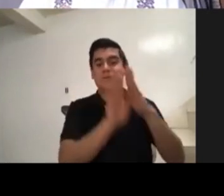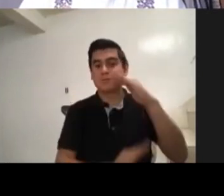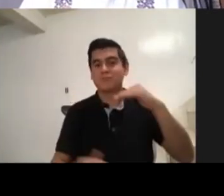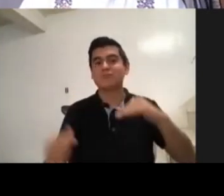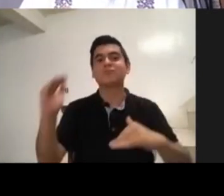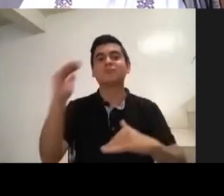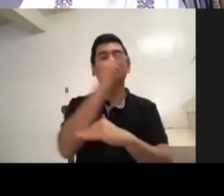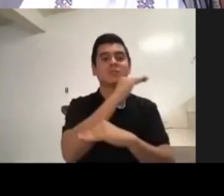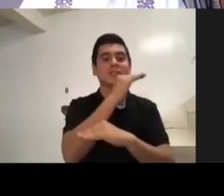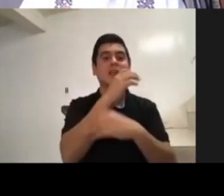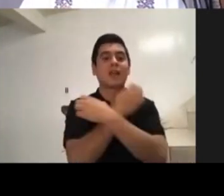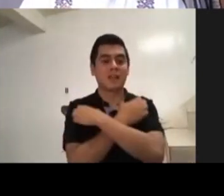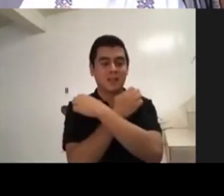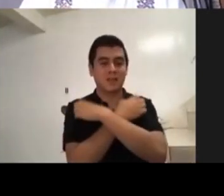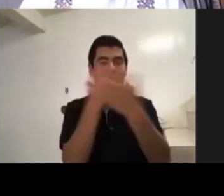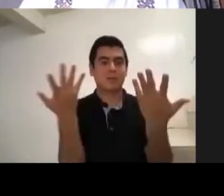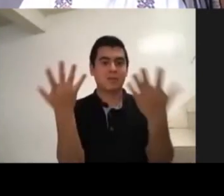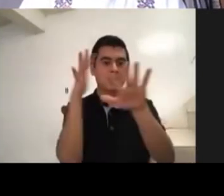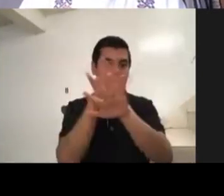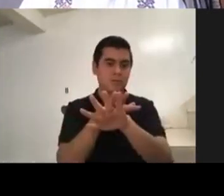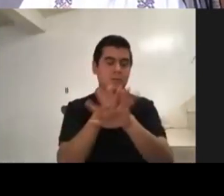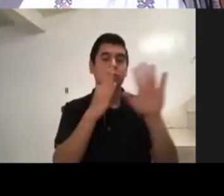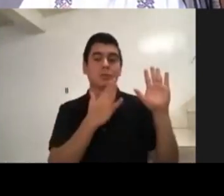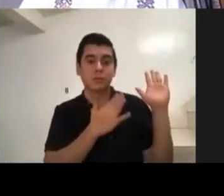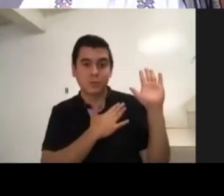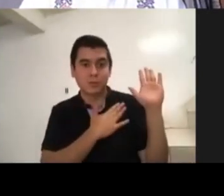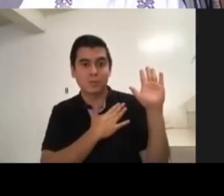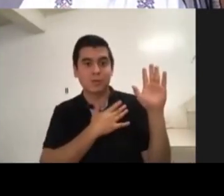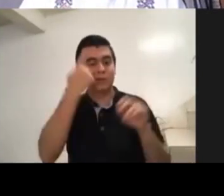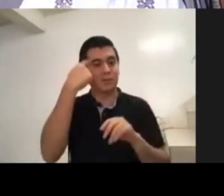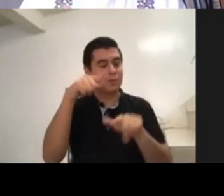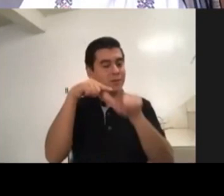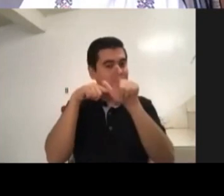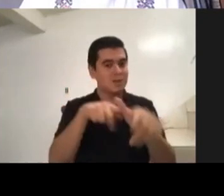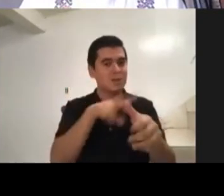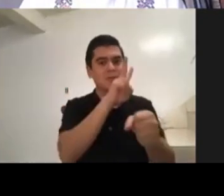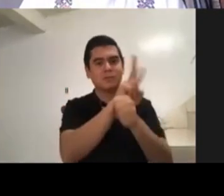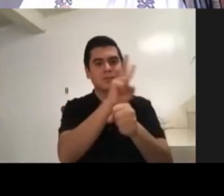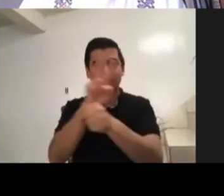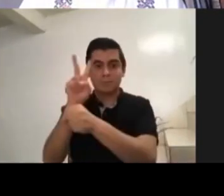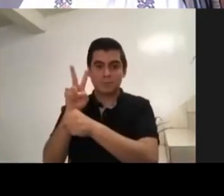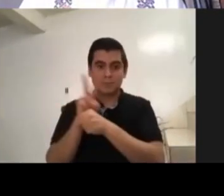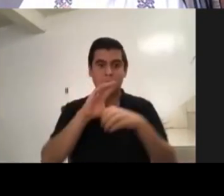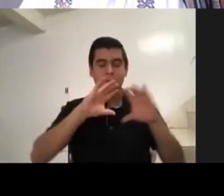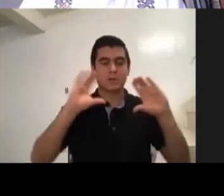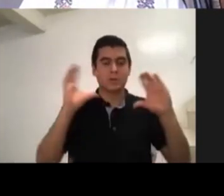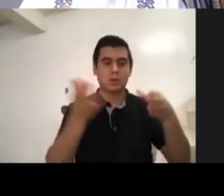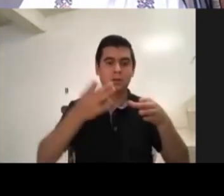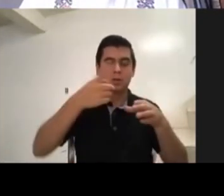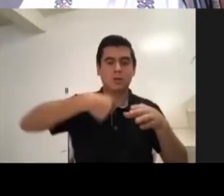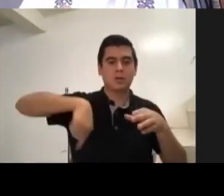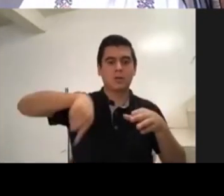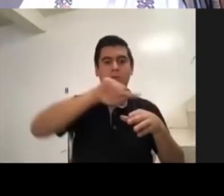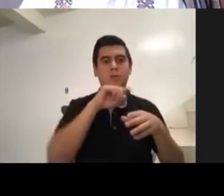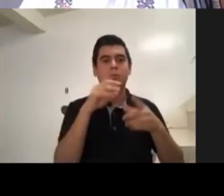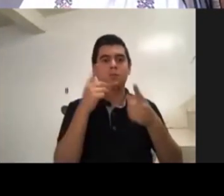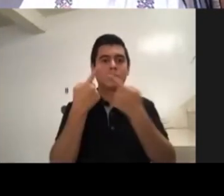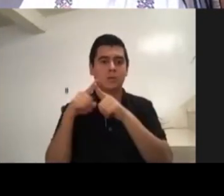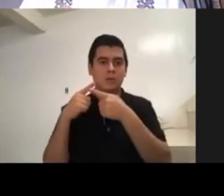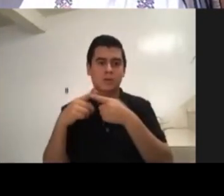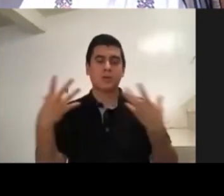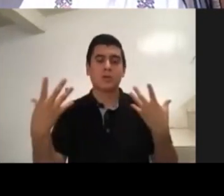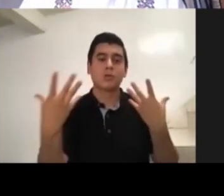inclusivos, compromisos, protección para las comunidades y, por supuesto, junto con